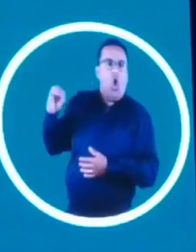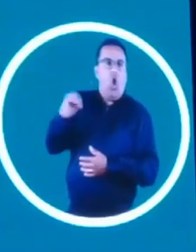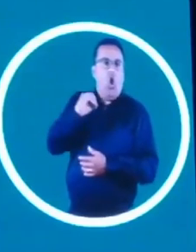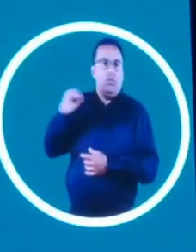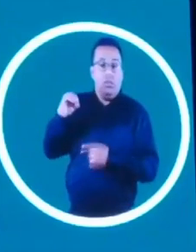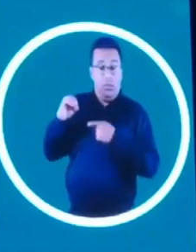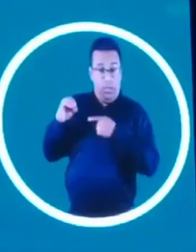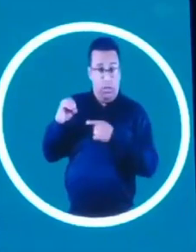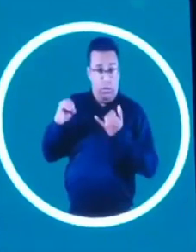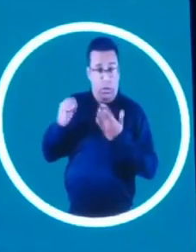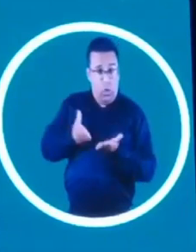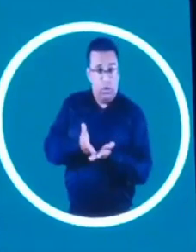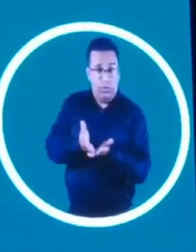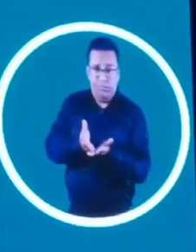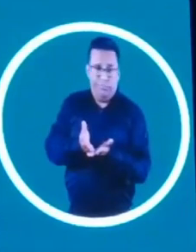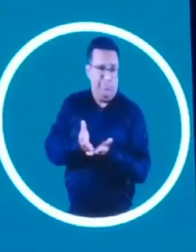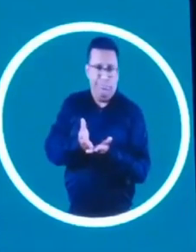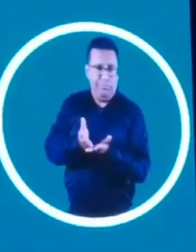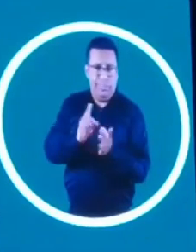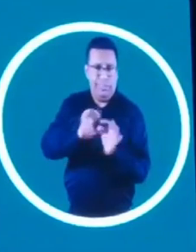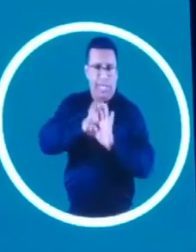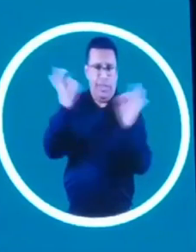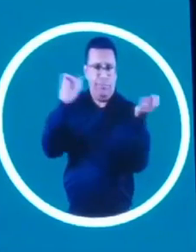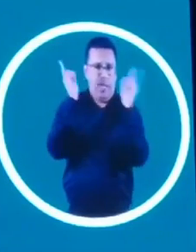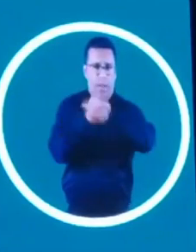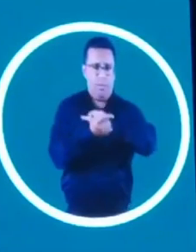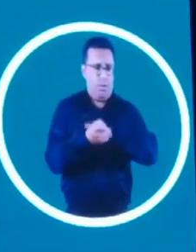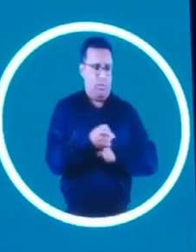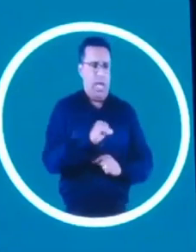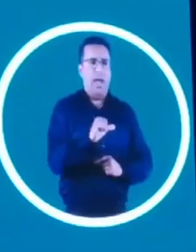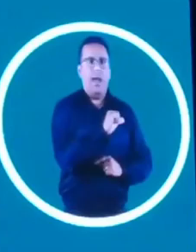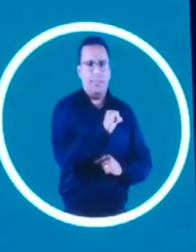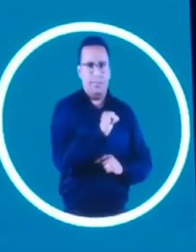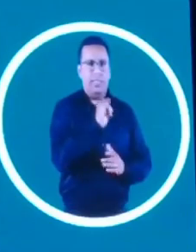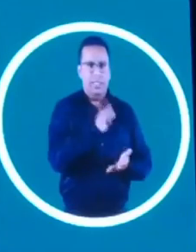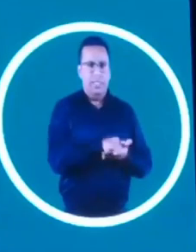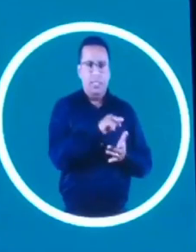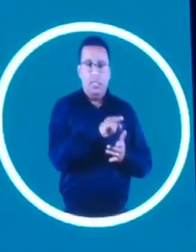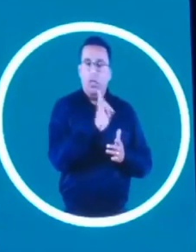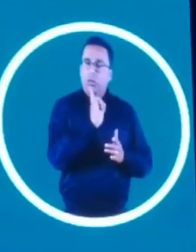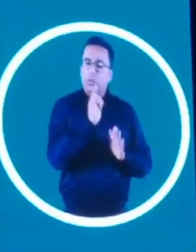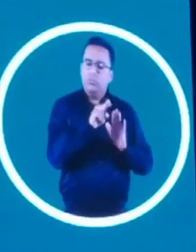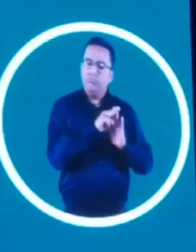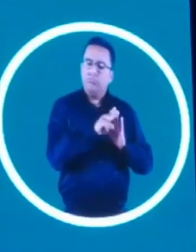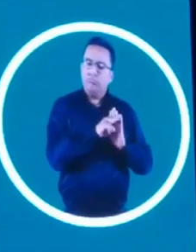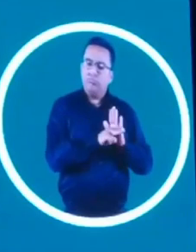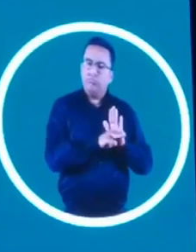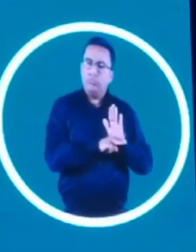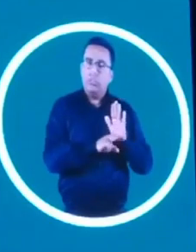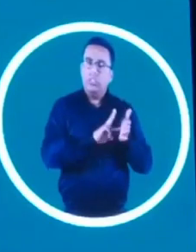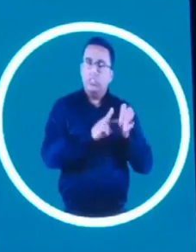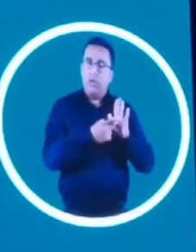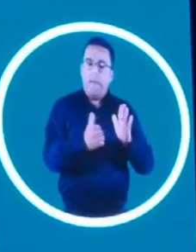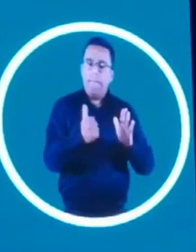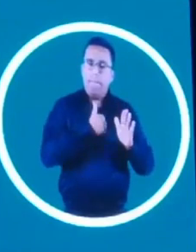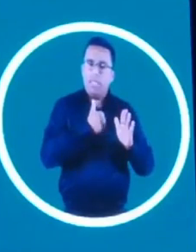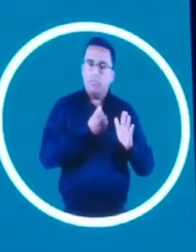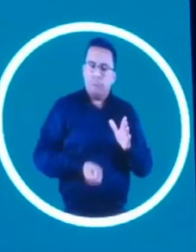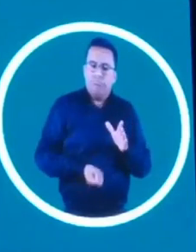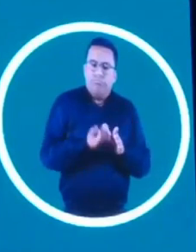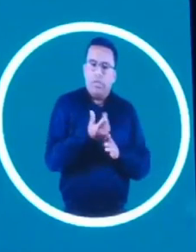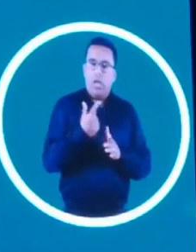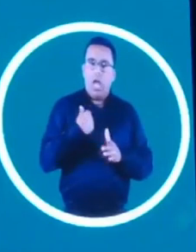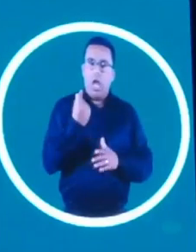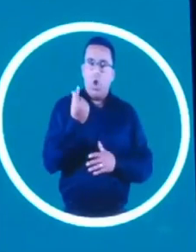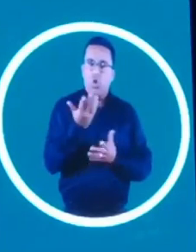creo que eso ha cambiado y entonces unas reglas que permitan autonomía económica a las mujeres